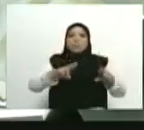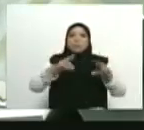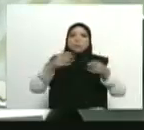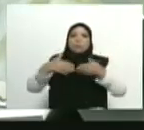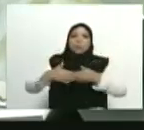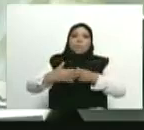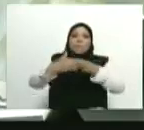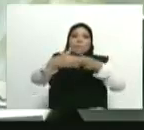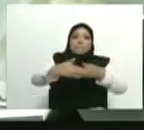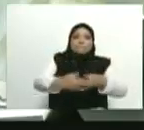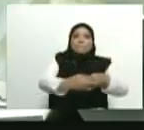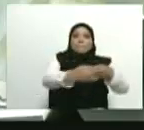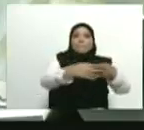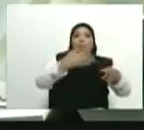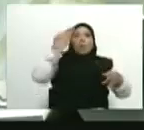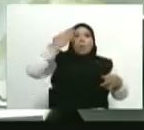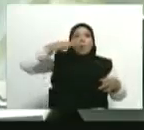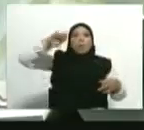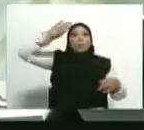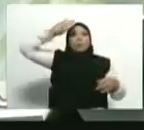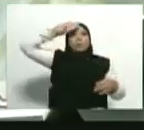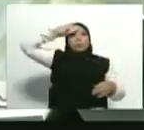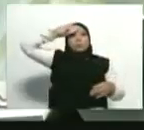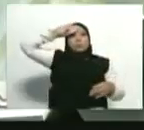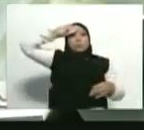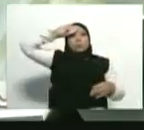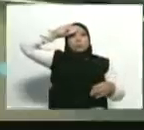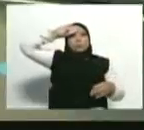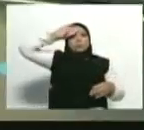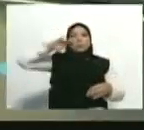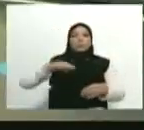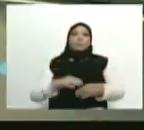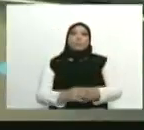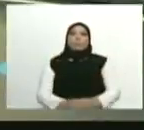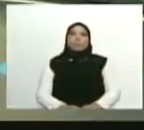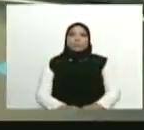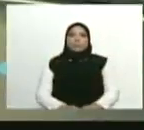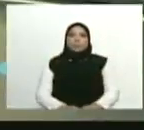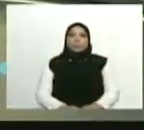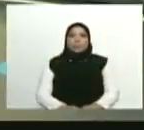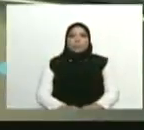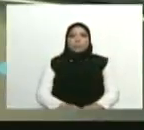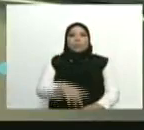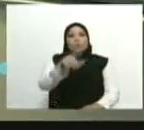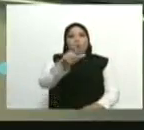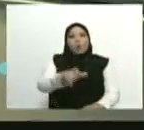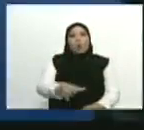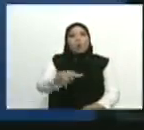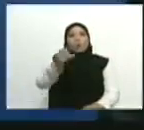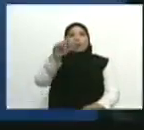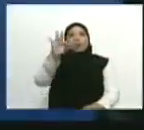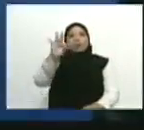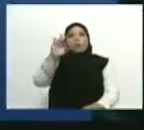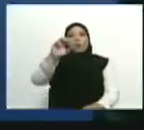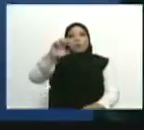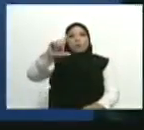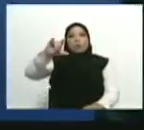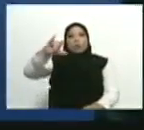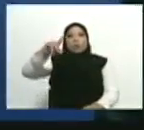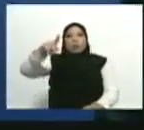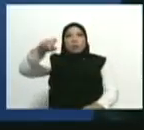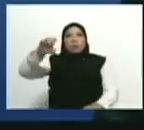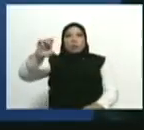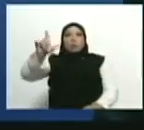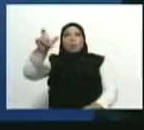barcos para llevárselos para Cuba. Llevamos hasta Cuba, presidente, hasta Cuba, los escoltamos hasta Cuba. Felipe Batista, un navegante de la costa oriental del